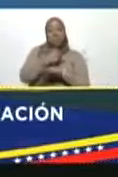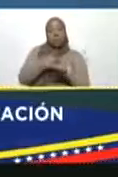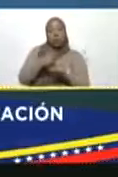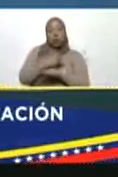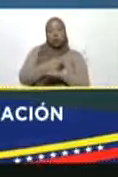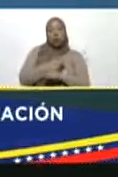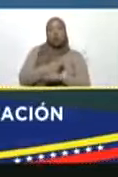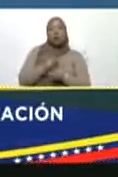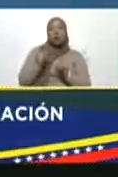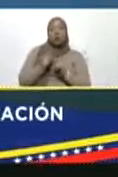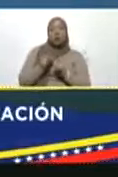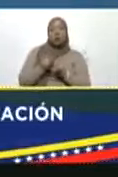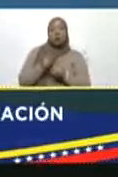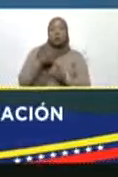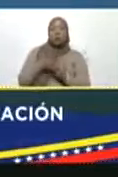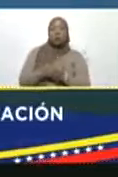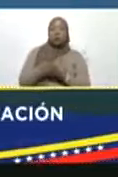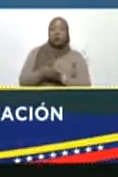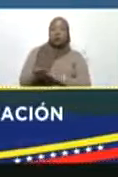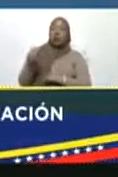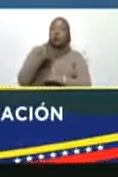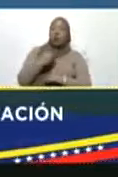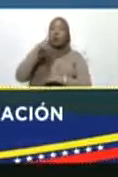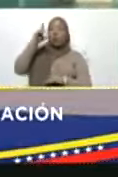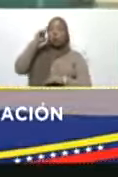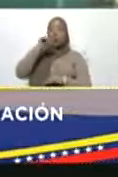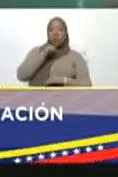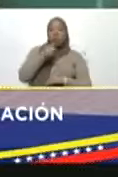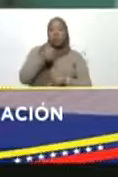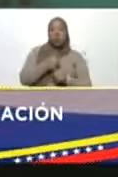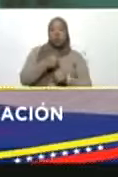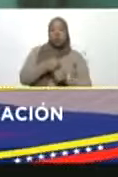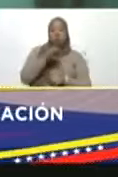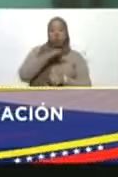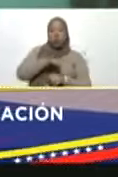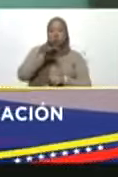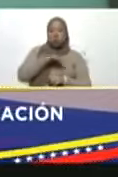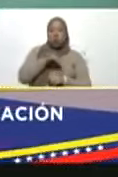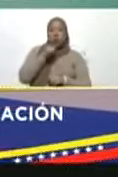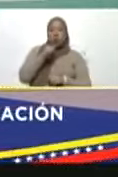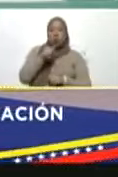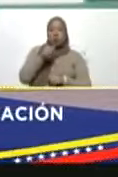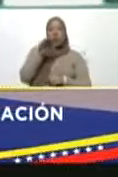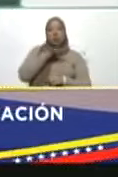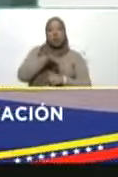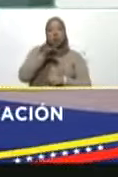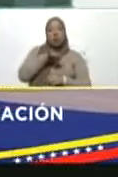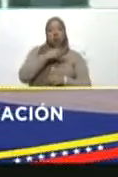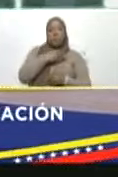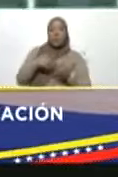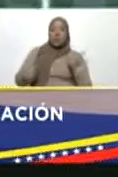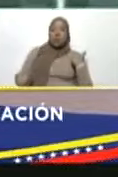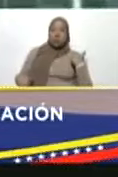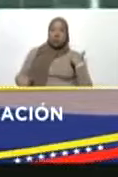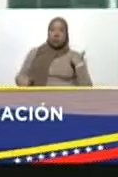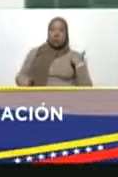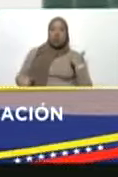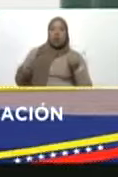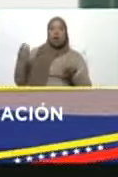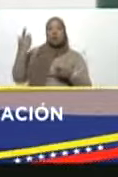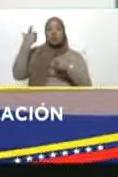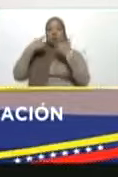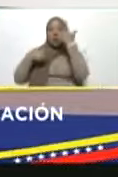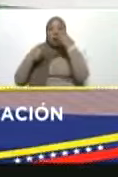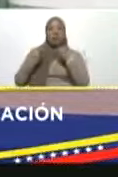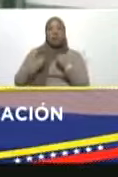la palabra, señor presidente, del mayor general Romero Bolívar, señor presidente. Chávez vive, buenas